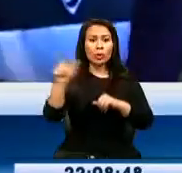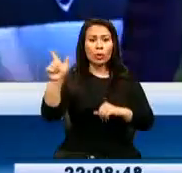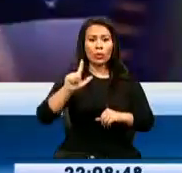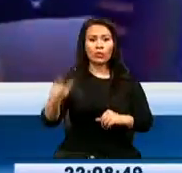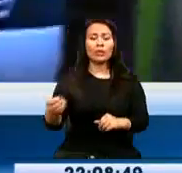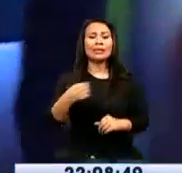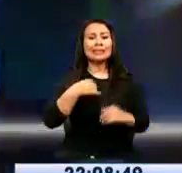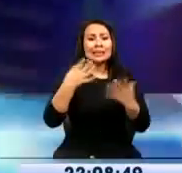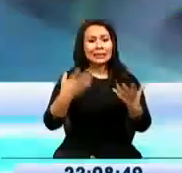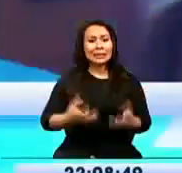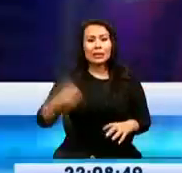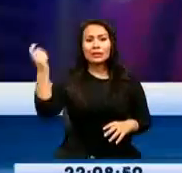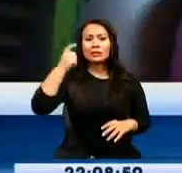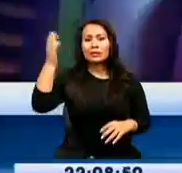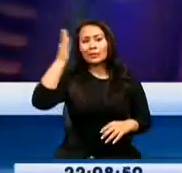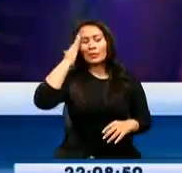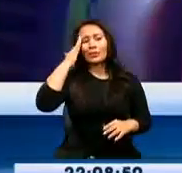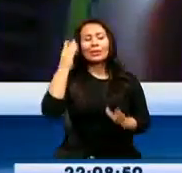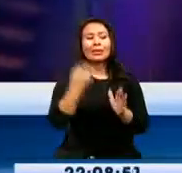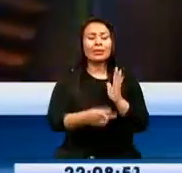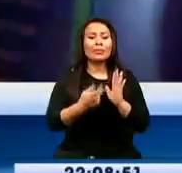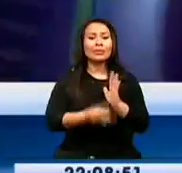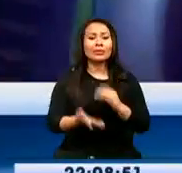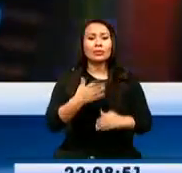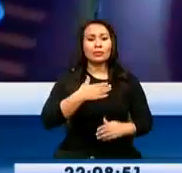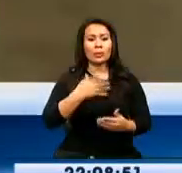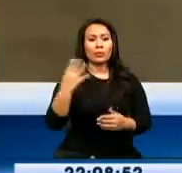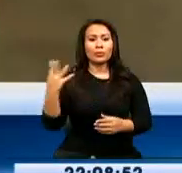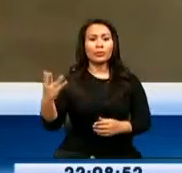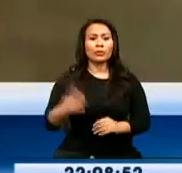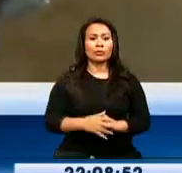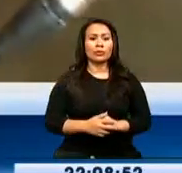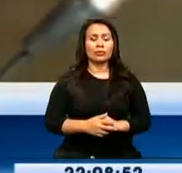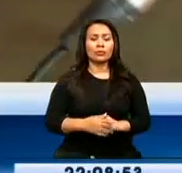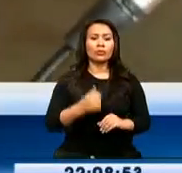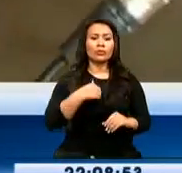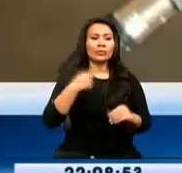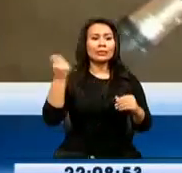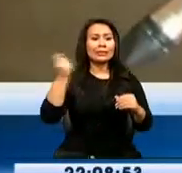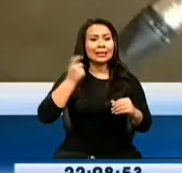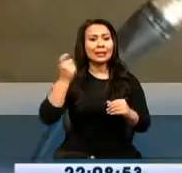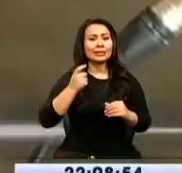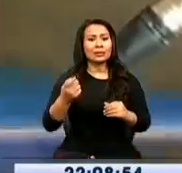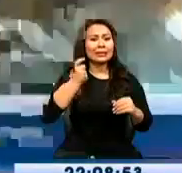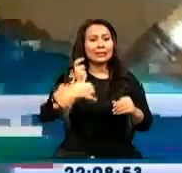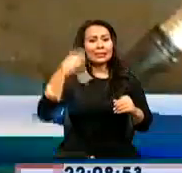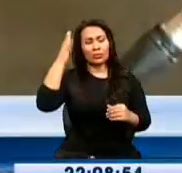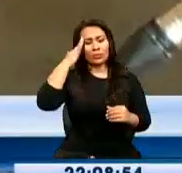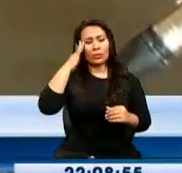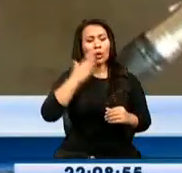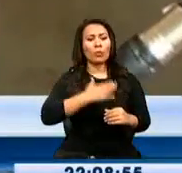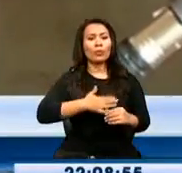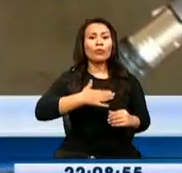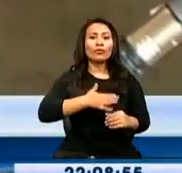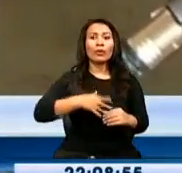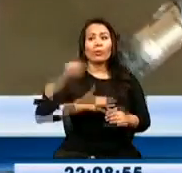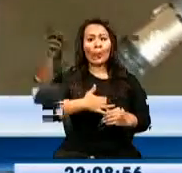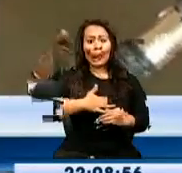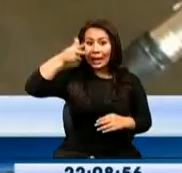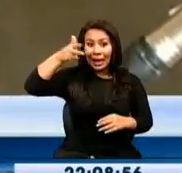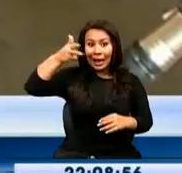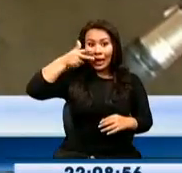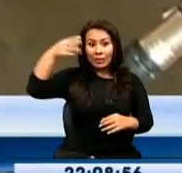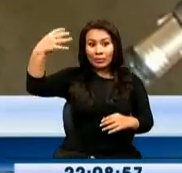necesito saber qué fue lo que pasó, como también pediría que si hay cámaras en ese